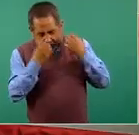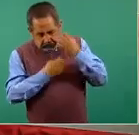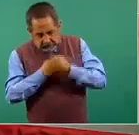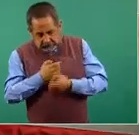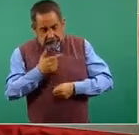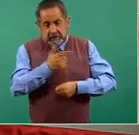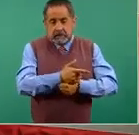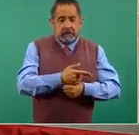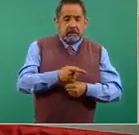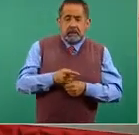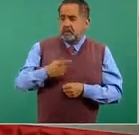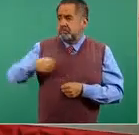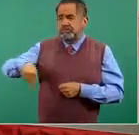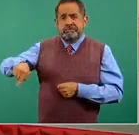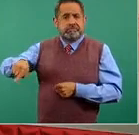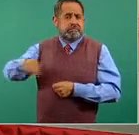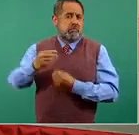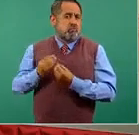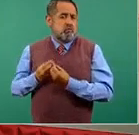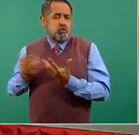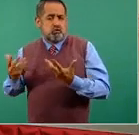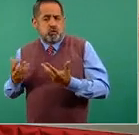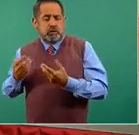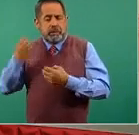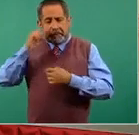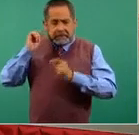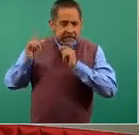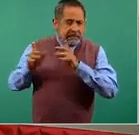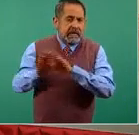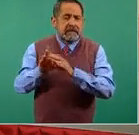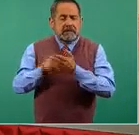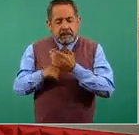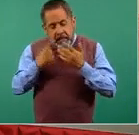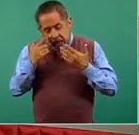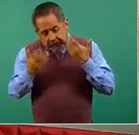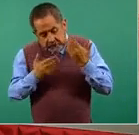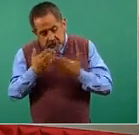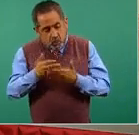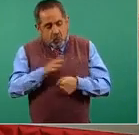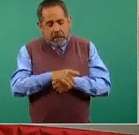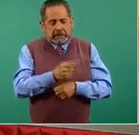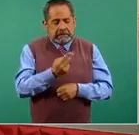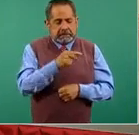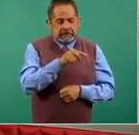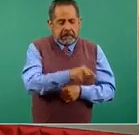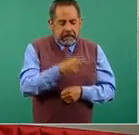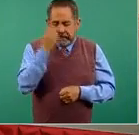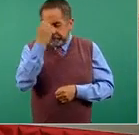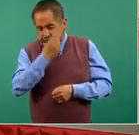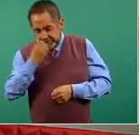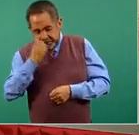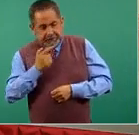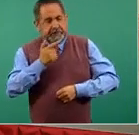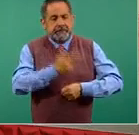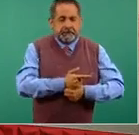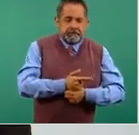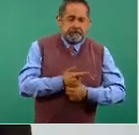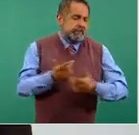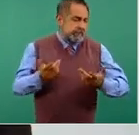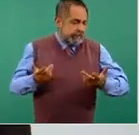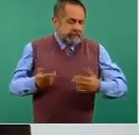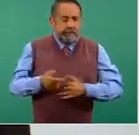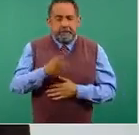participar tantos especialistas o en su momento la necesidad específica que se tuviera en base a la dictaminación. Pero